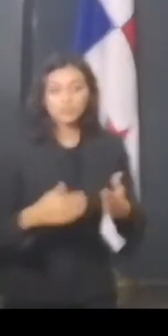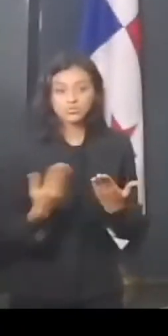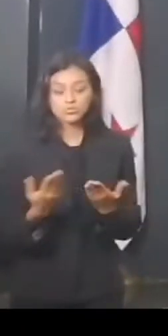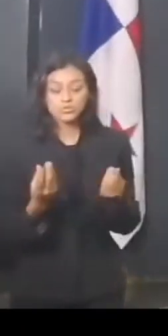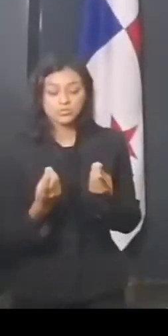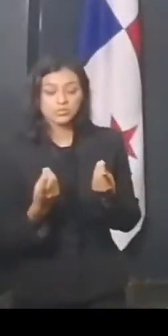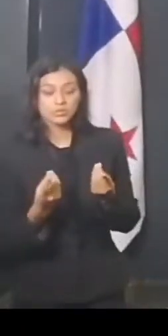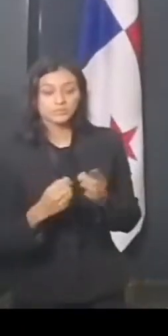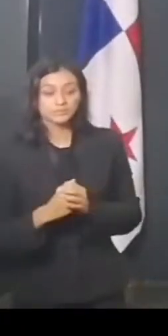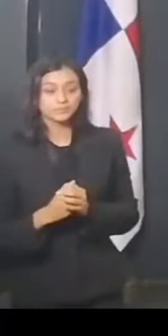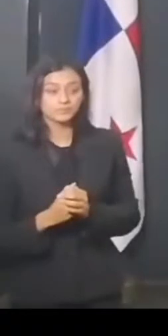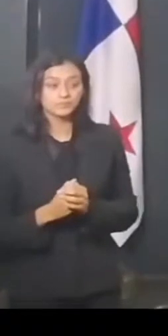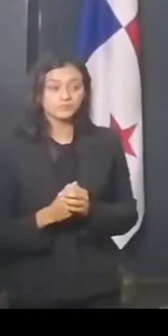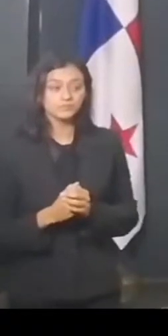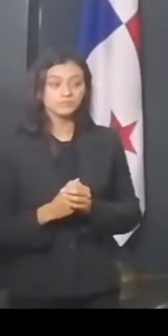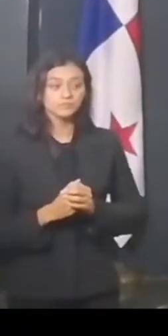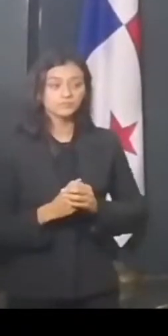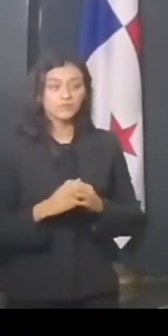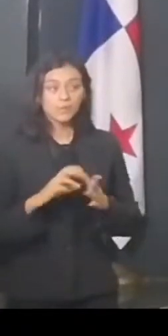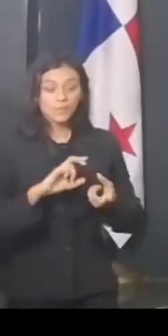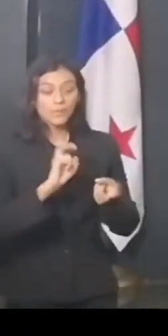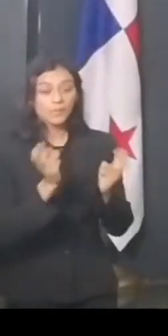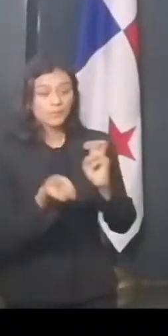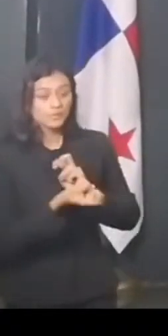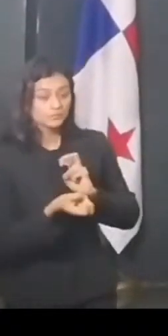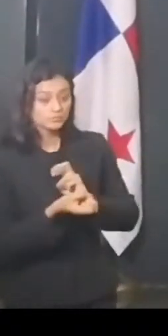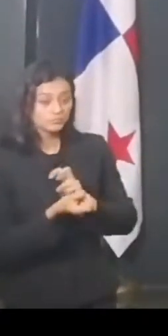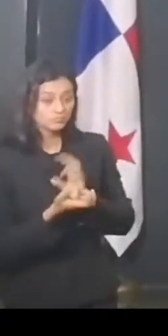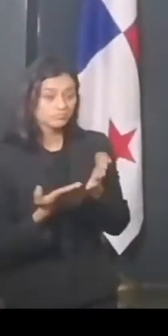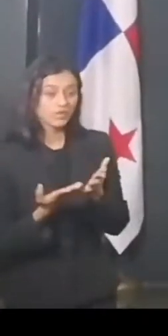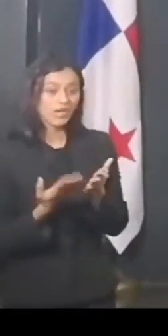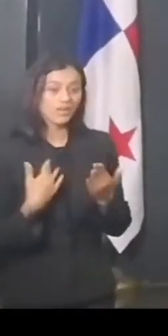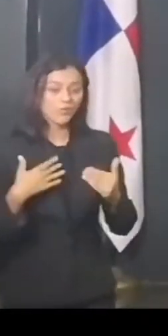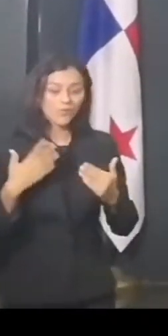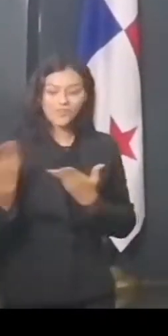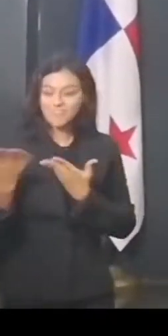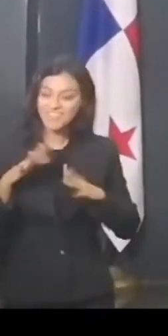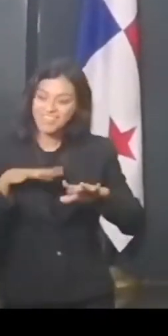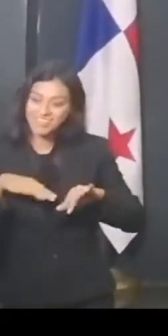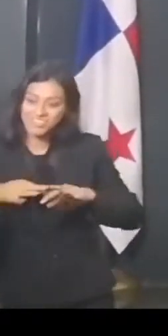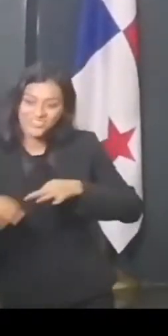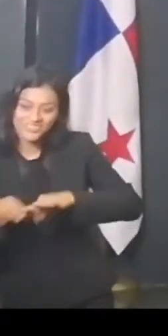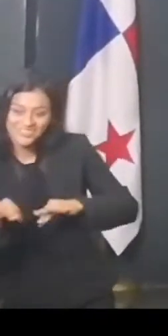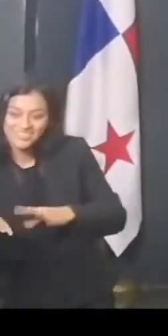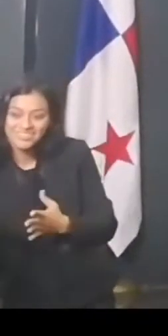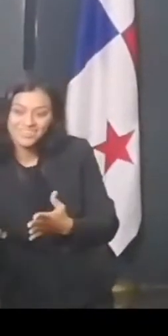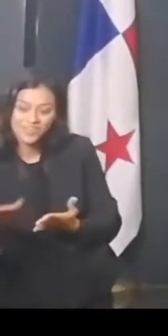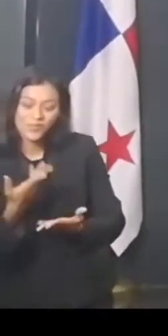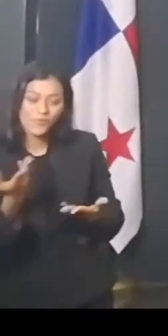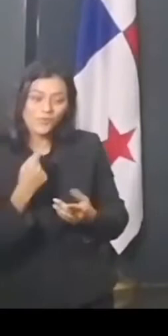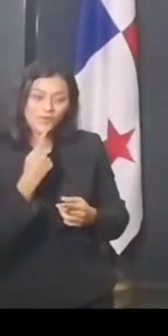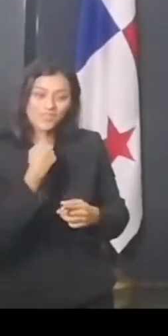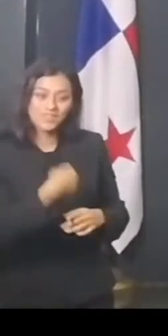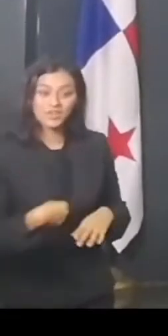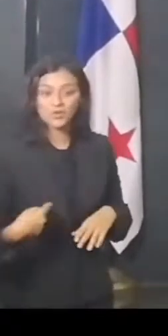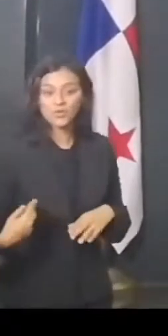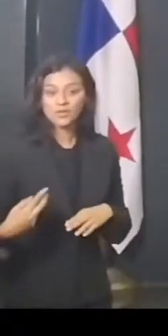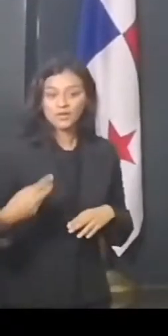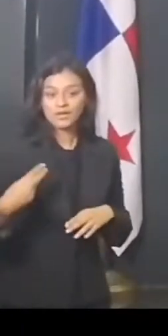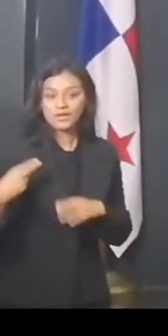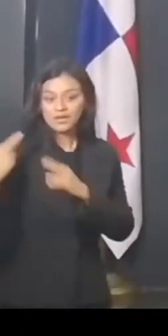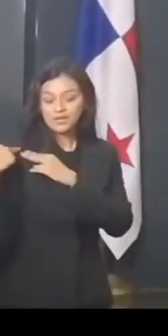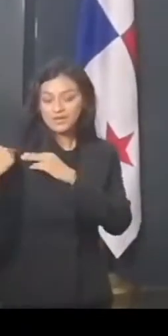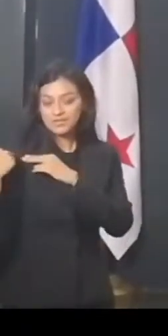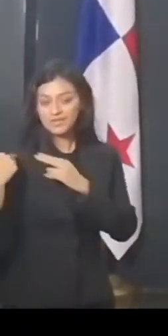culturales lo vamos a convertir también en atractivo turístico, porque como bien dijo también el gerente de la Autoridad de Turismo,